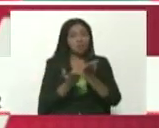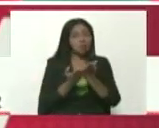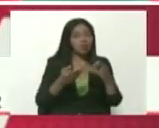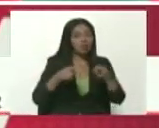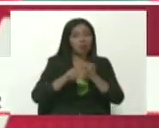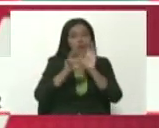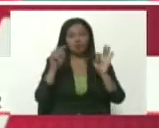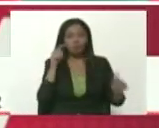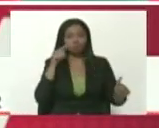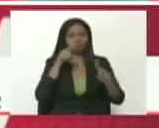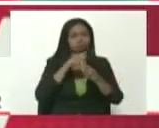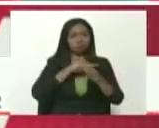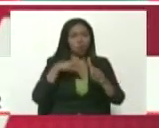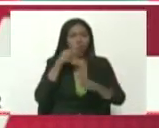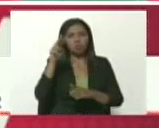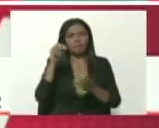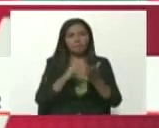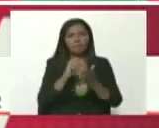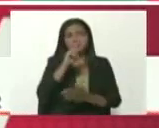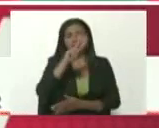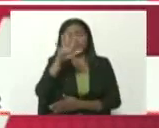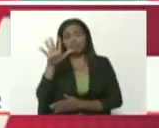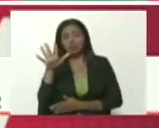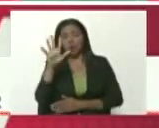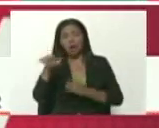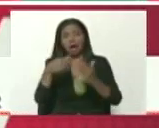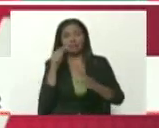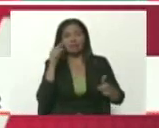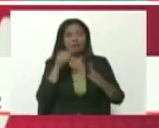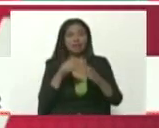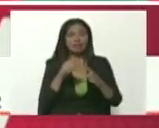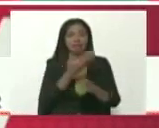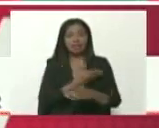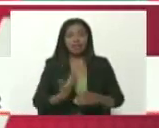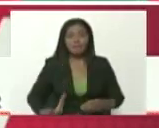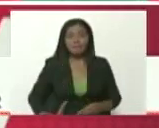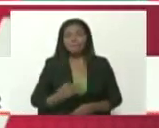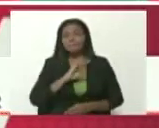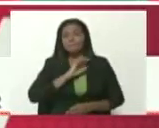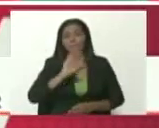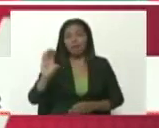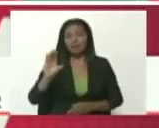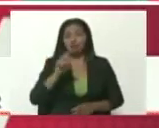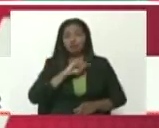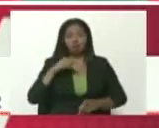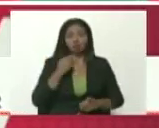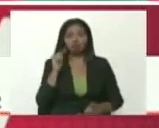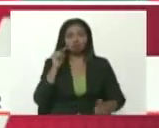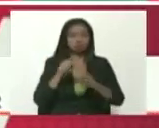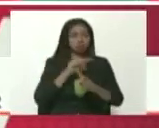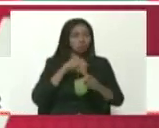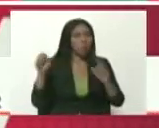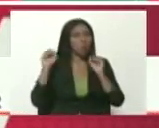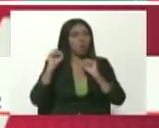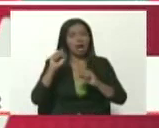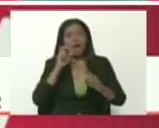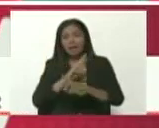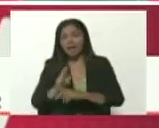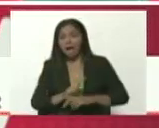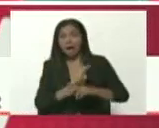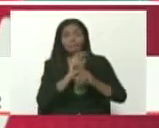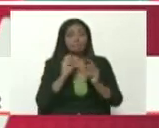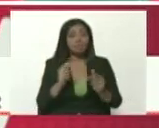La meta la fijamos 2025 en el plan de la patria, pero son de aquellas metas que debemos nosotros lograr lo más pronto